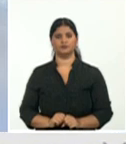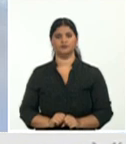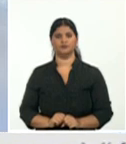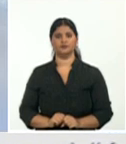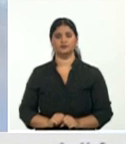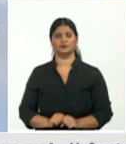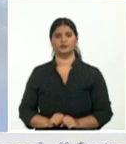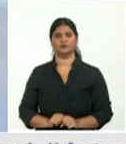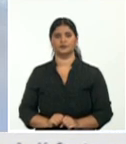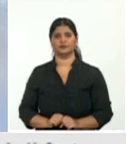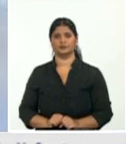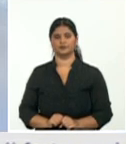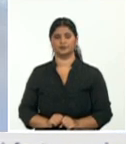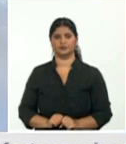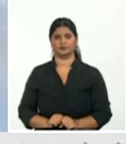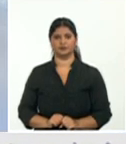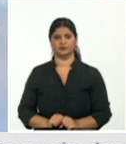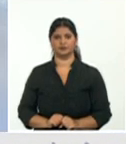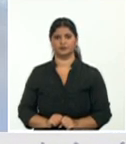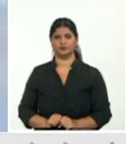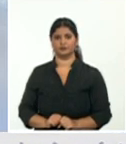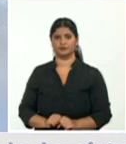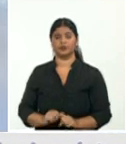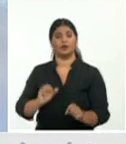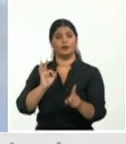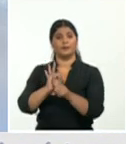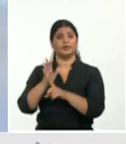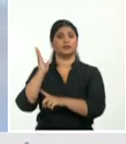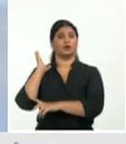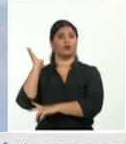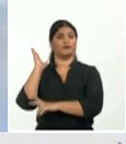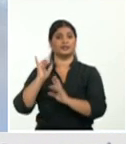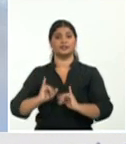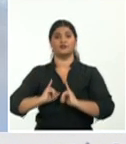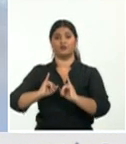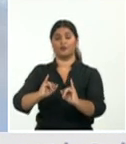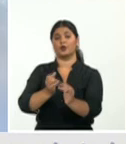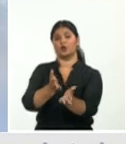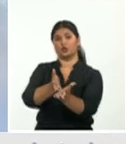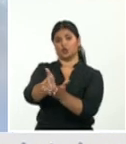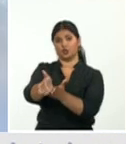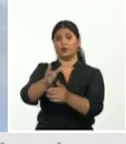mantiene ingresado, como dije inicialmente, una cifra elevada,